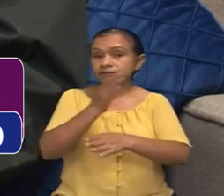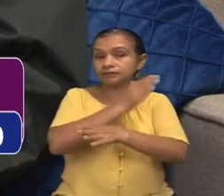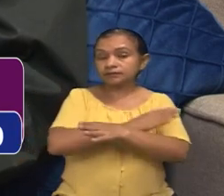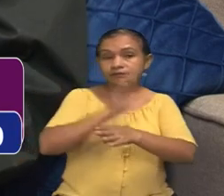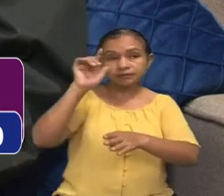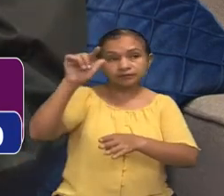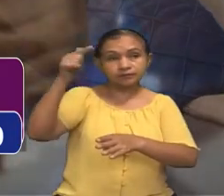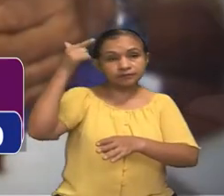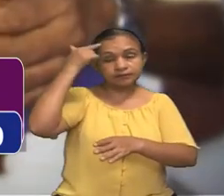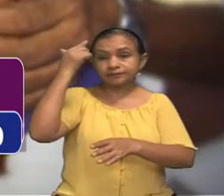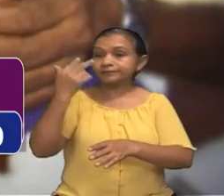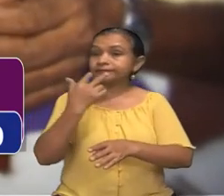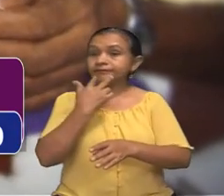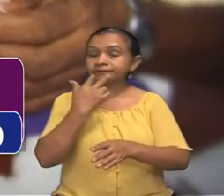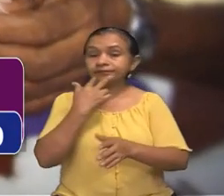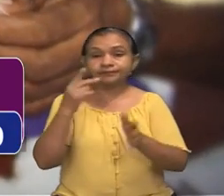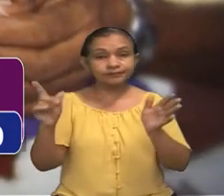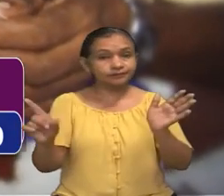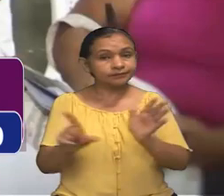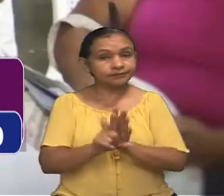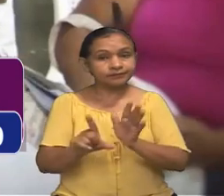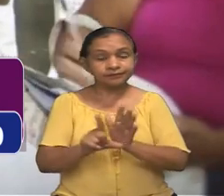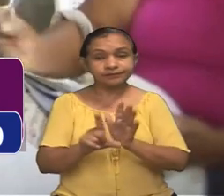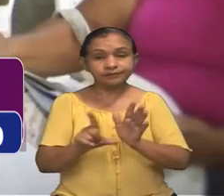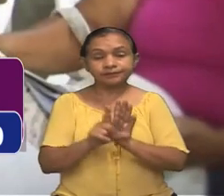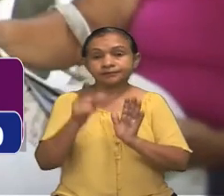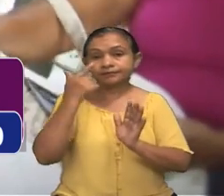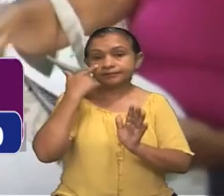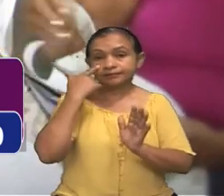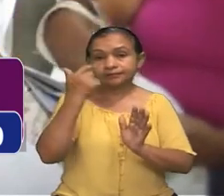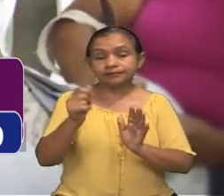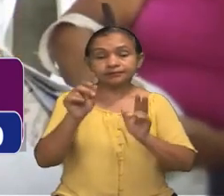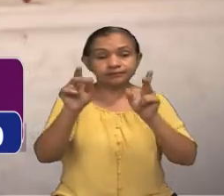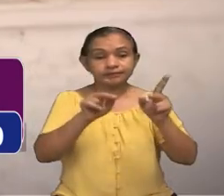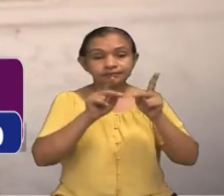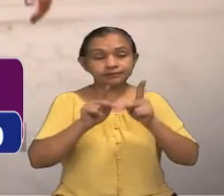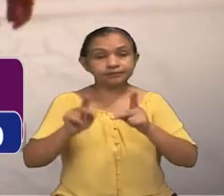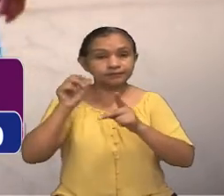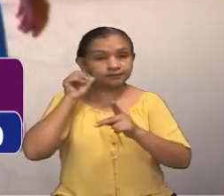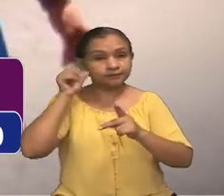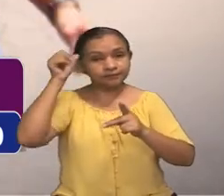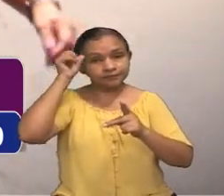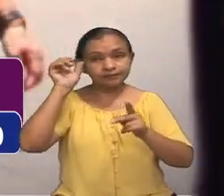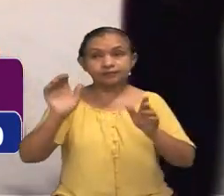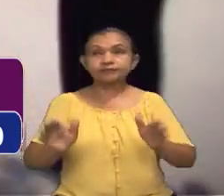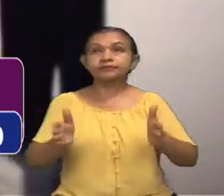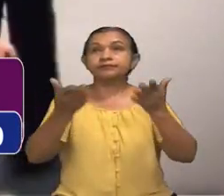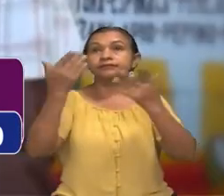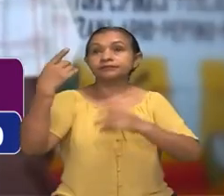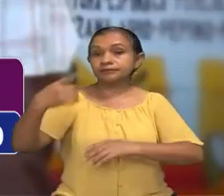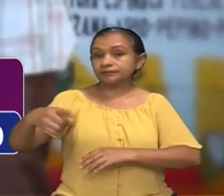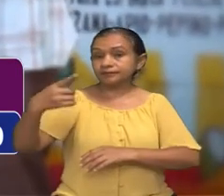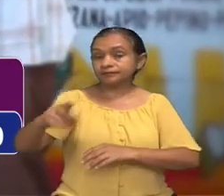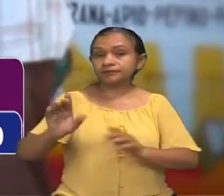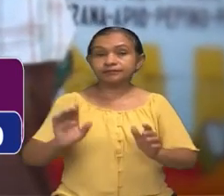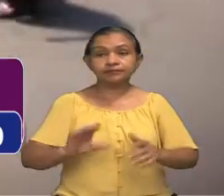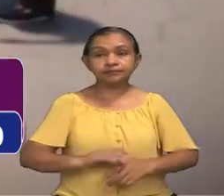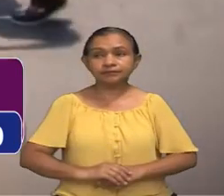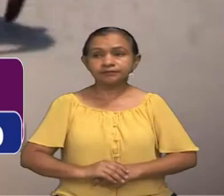se aprobaron leyes específicas que reconocieran que las personas adultas mayores son sujetas de derecho.